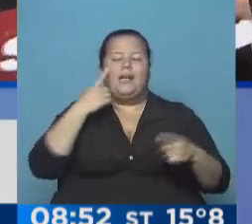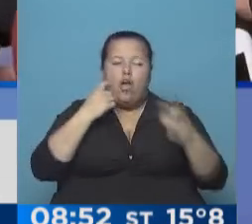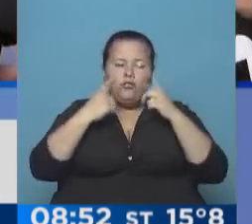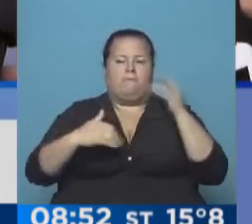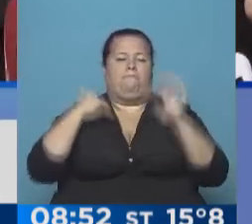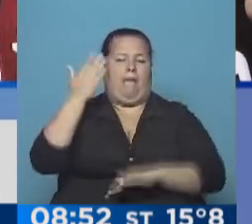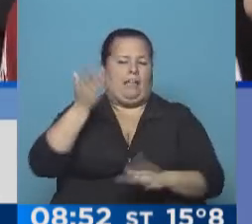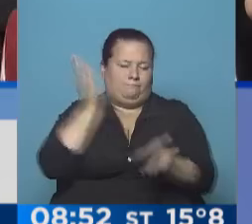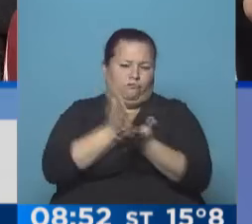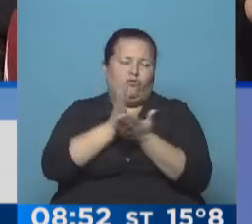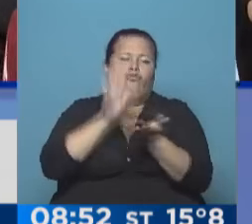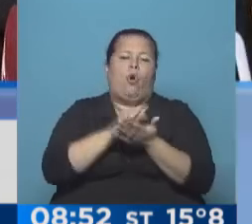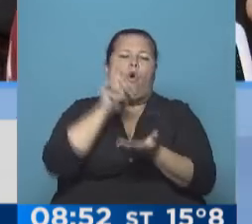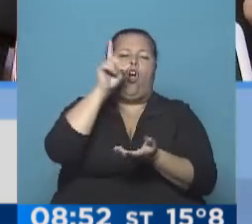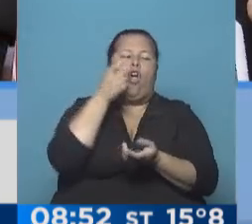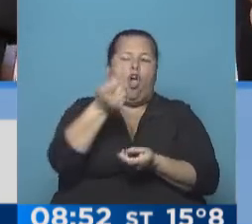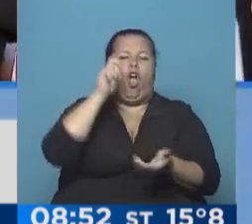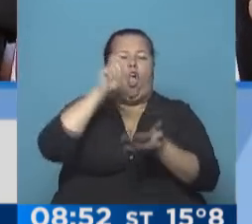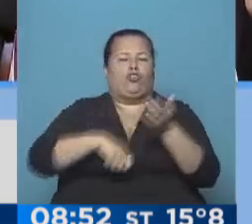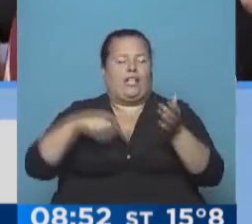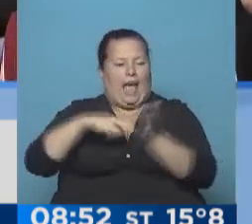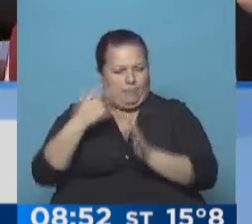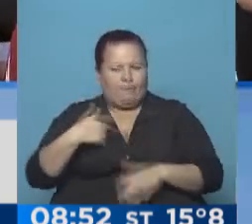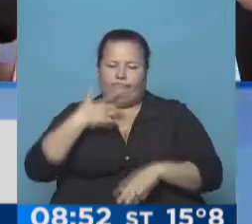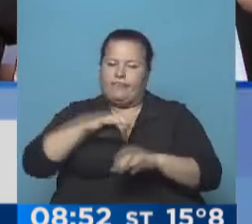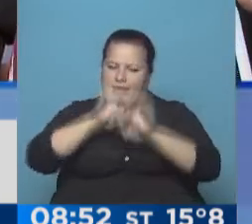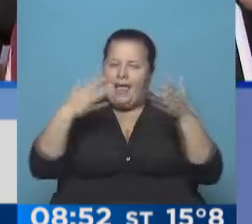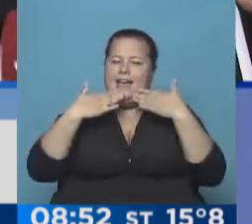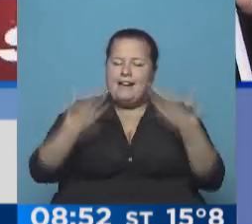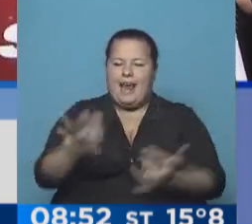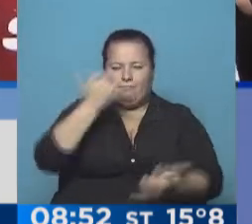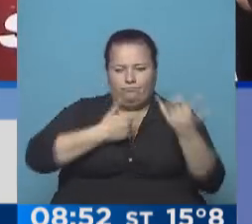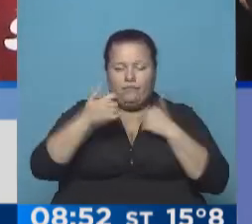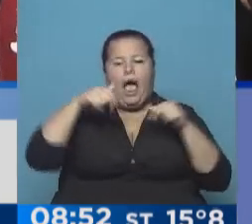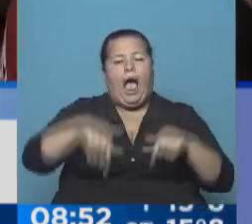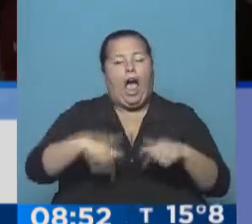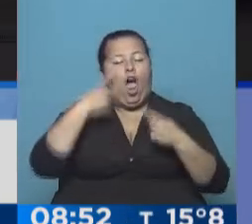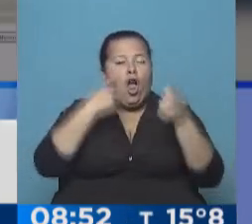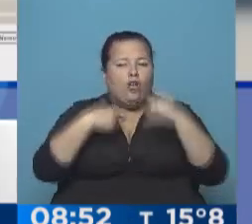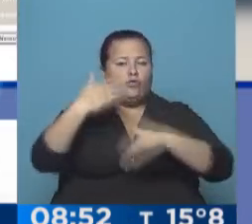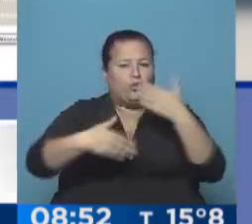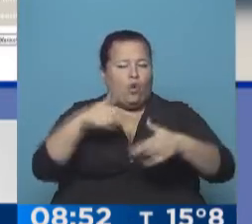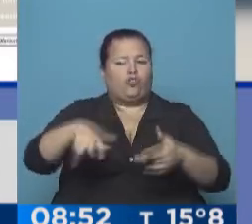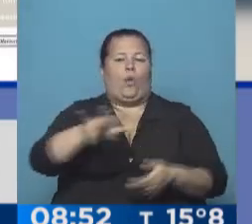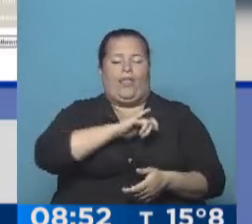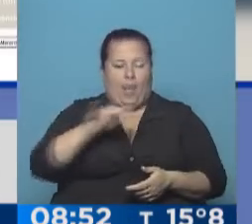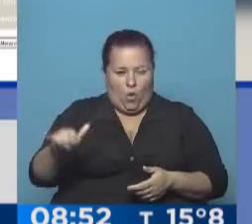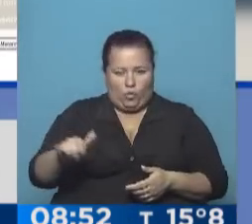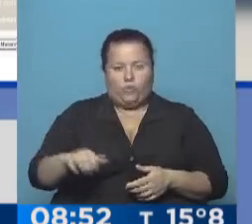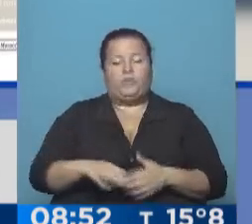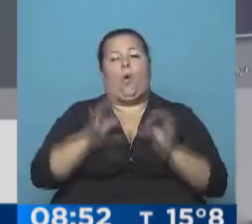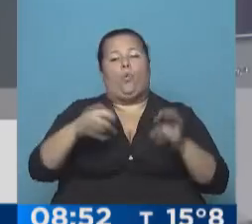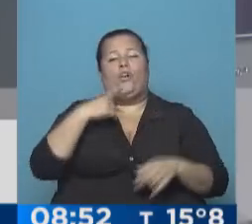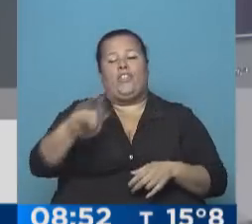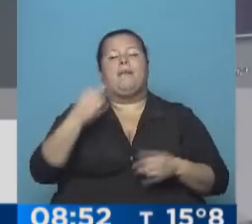mucho más estrictos en la ley de compra y contrataciones de la ciudad. Queda claro. Fernando Muñoz, gracias por el contacto y vamos a darle seguimiento a esta denuncia, justamente como dice,